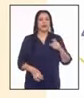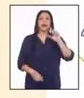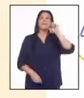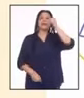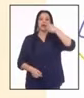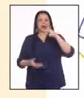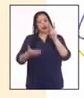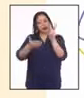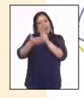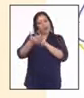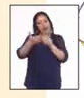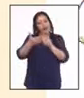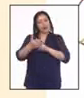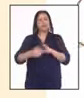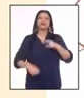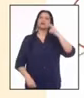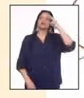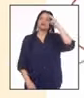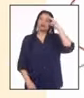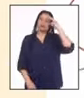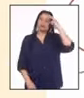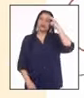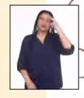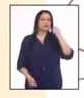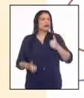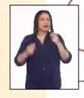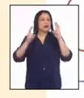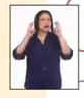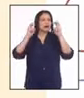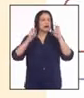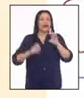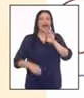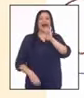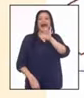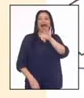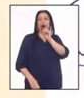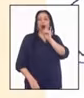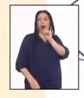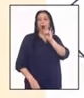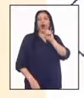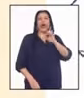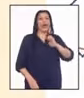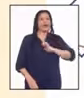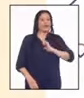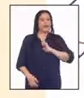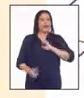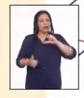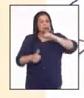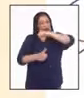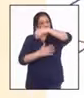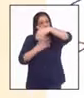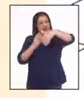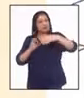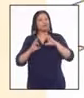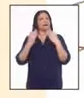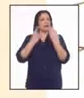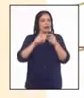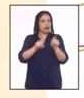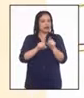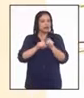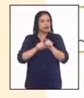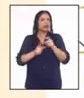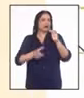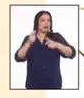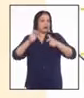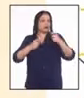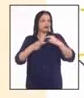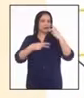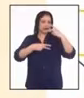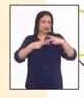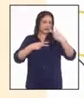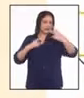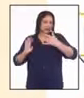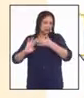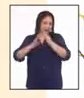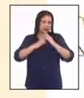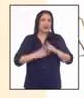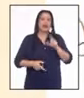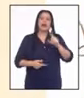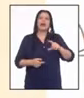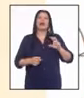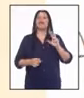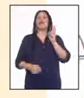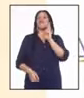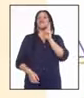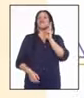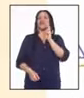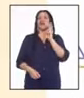Mañana leeremos y reflexionaremos sobre ecoética y la convivencia familiar y local. El día viernes planificaremos el artículo